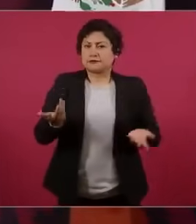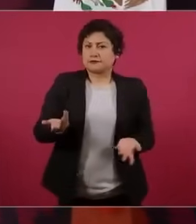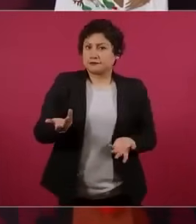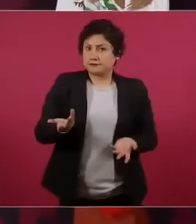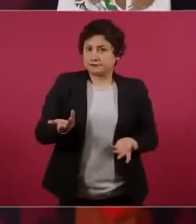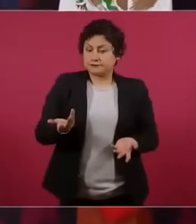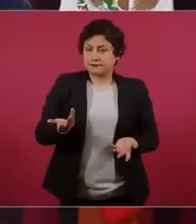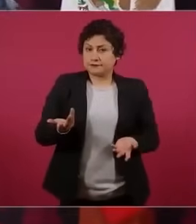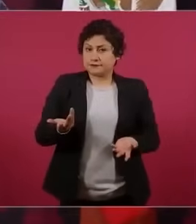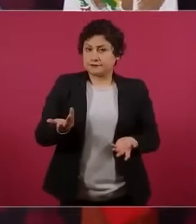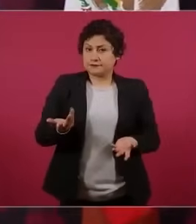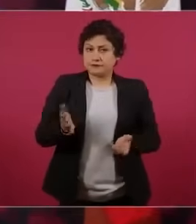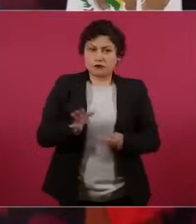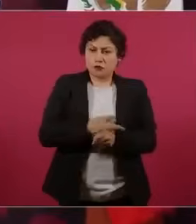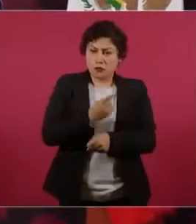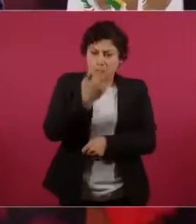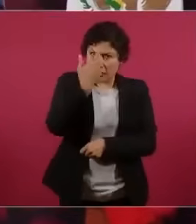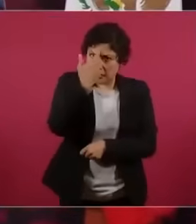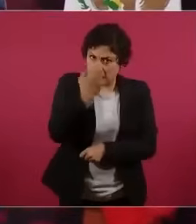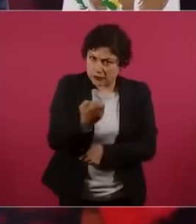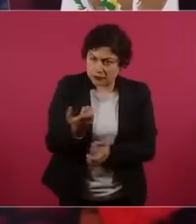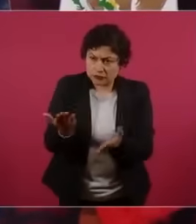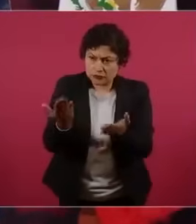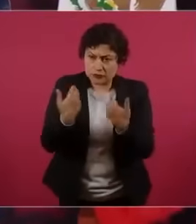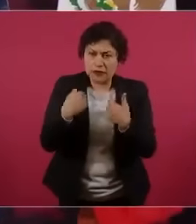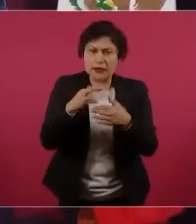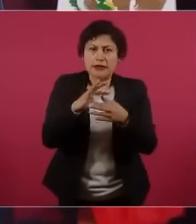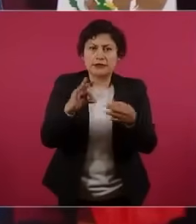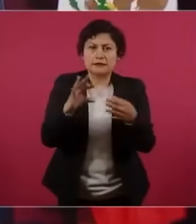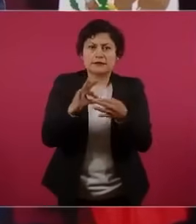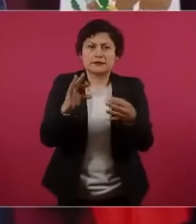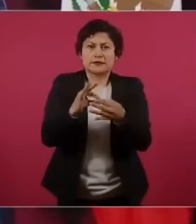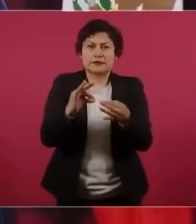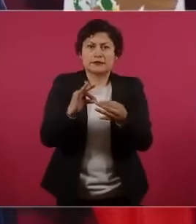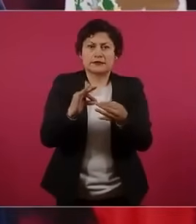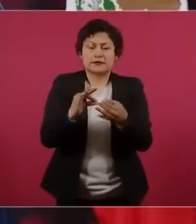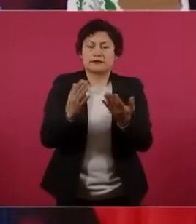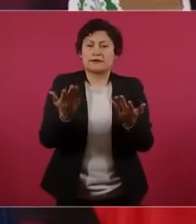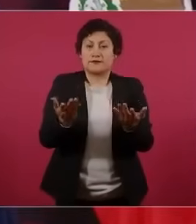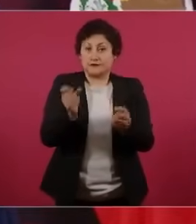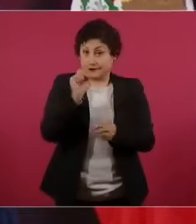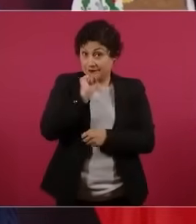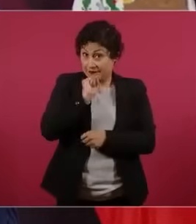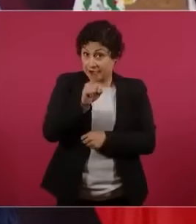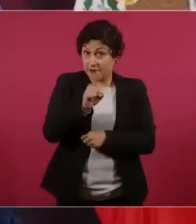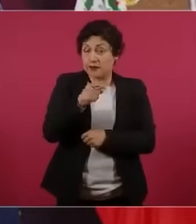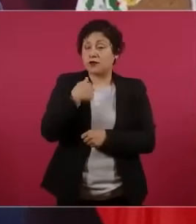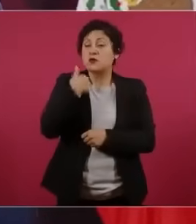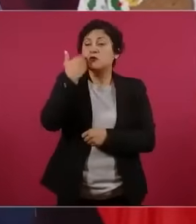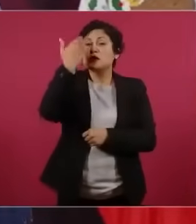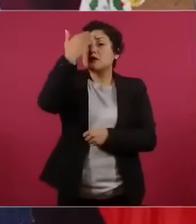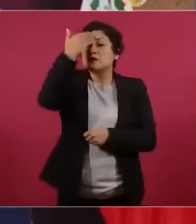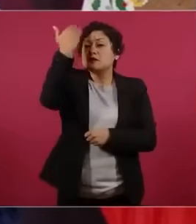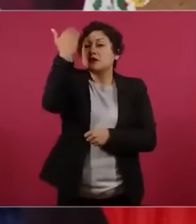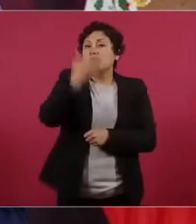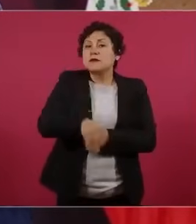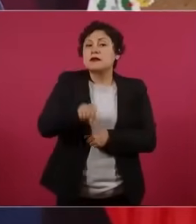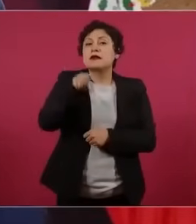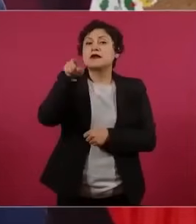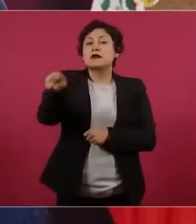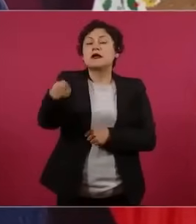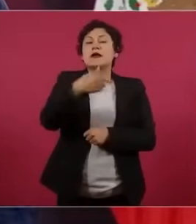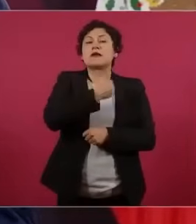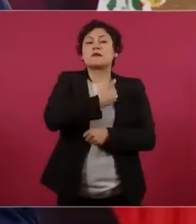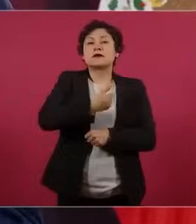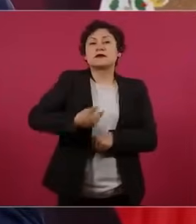Y que nos diga por qué se reunió la presidenta con el presidente del PRI en